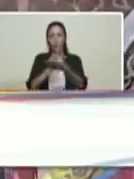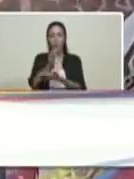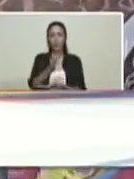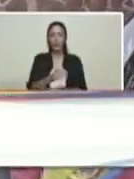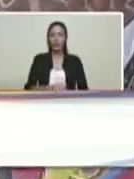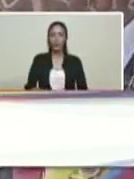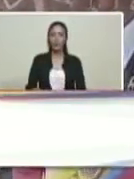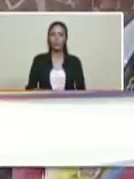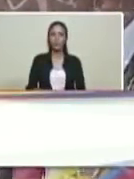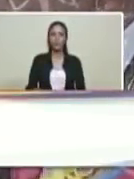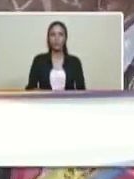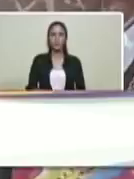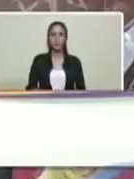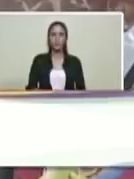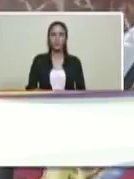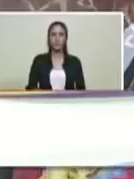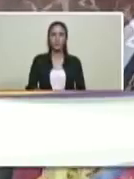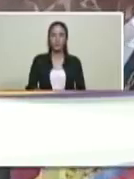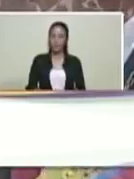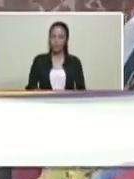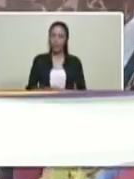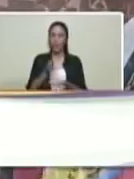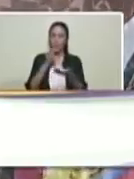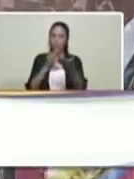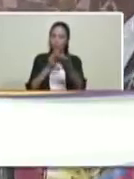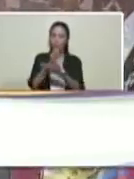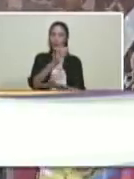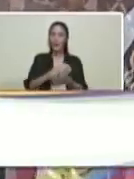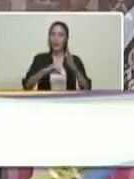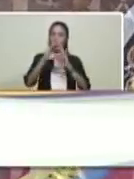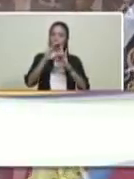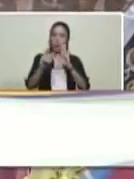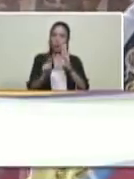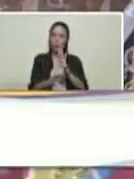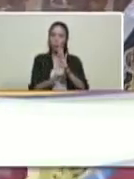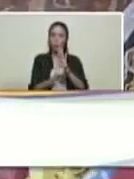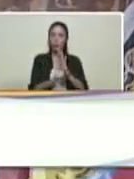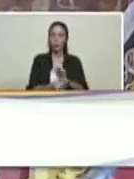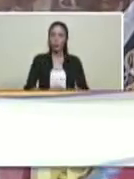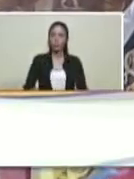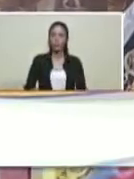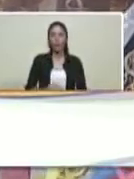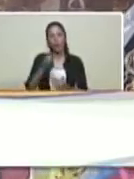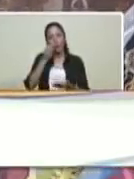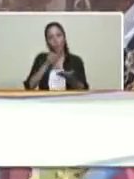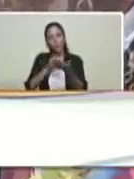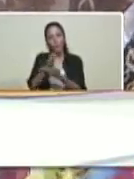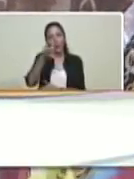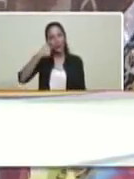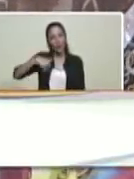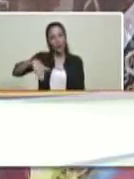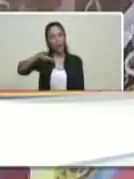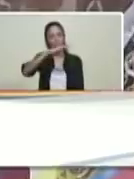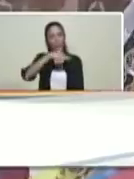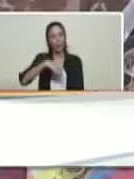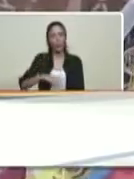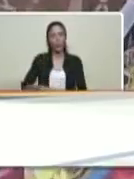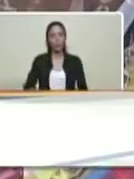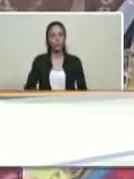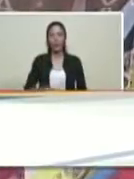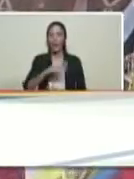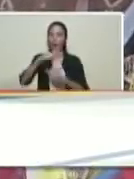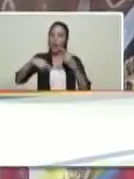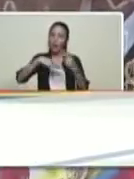fuerza armada nacional bolivariana máxima lealtad a la constitución máxima lealtad al pueblo máxima lealtad a la